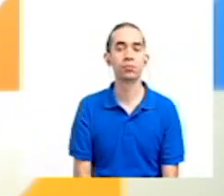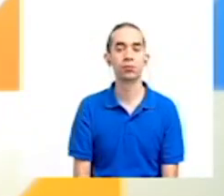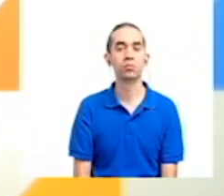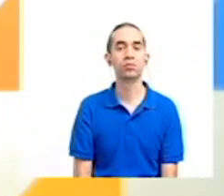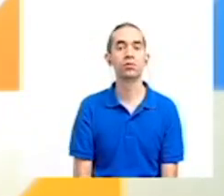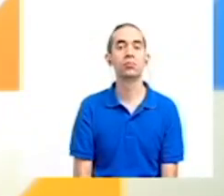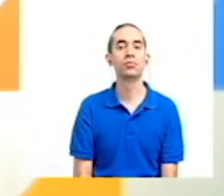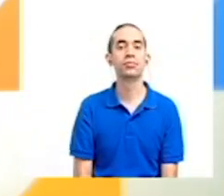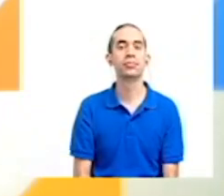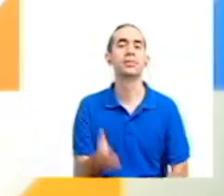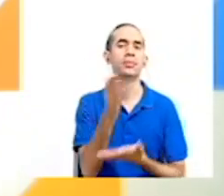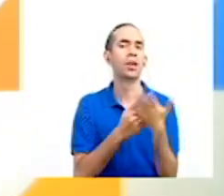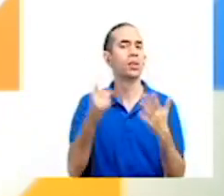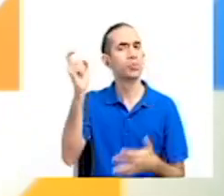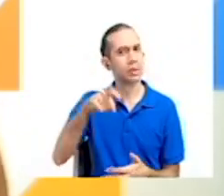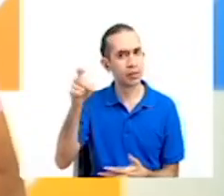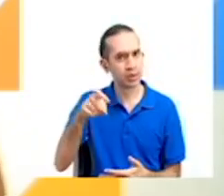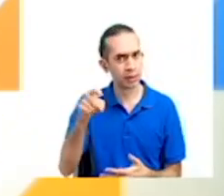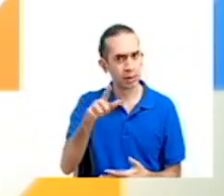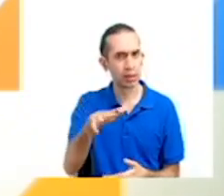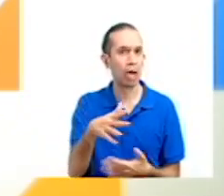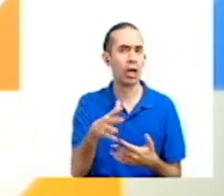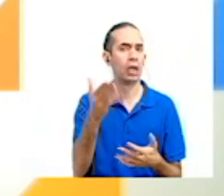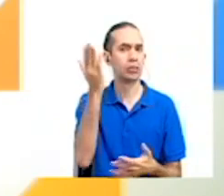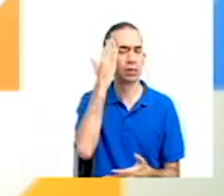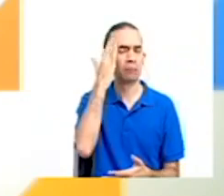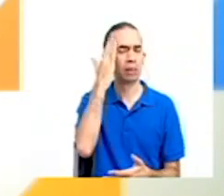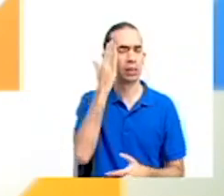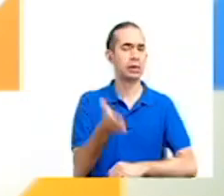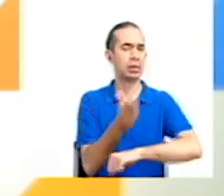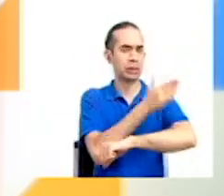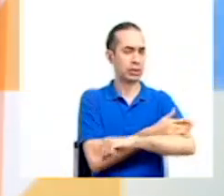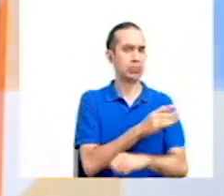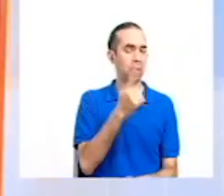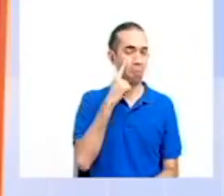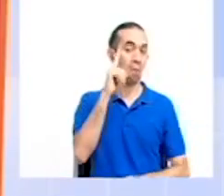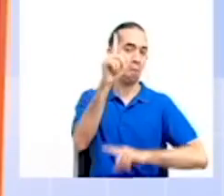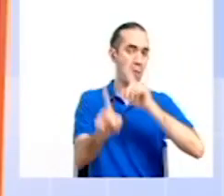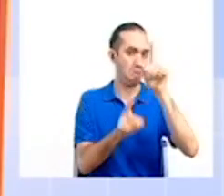saber para poder ver esas características? Entonces vamos a comenzar con estas preguntas.